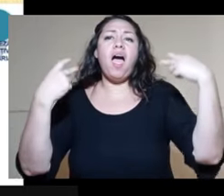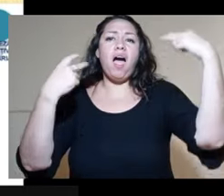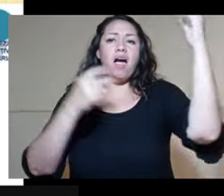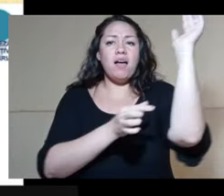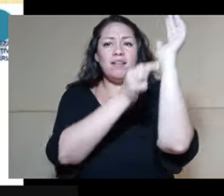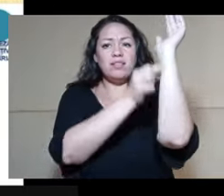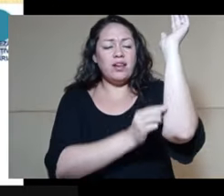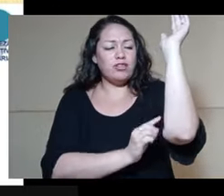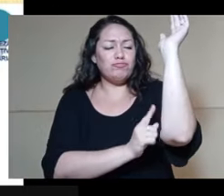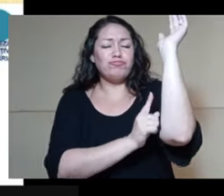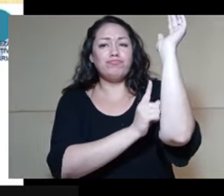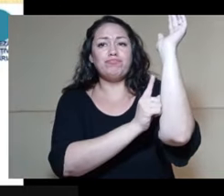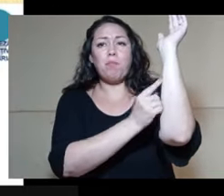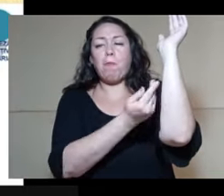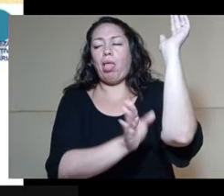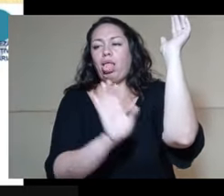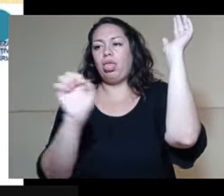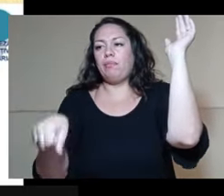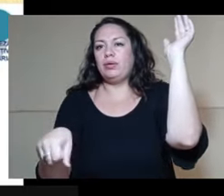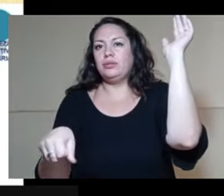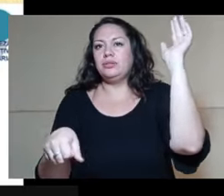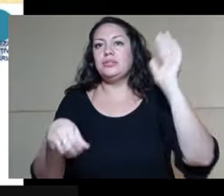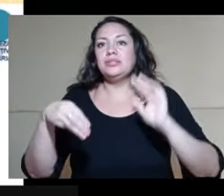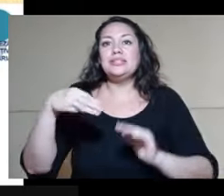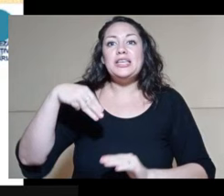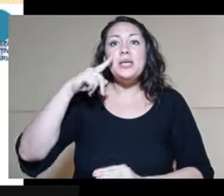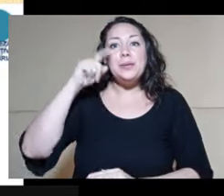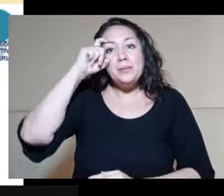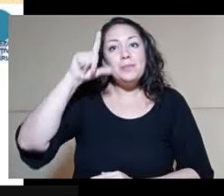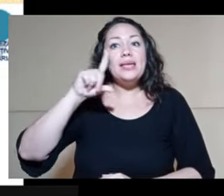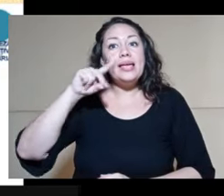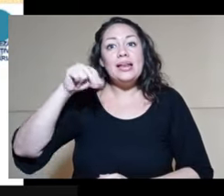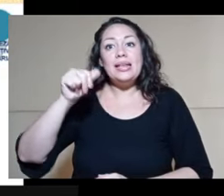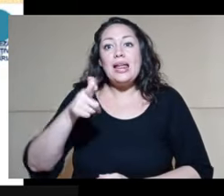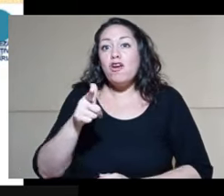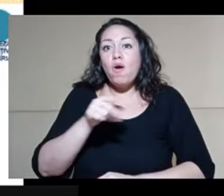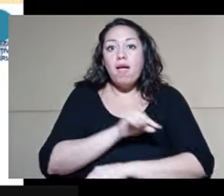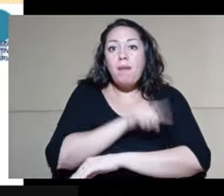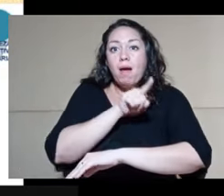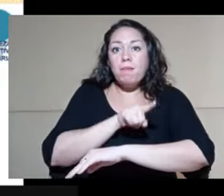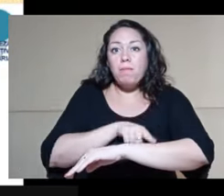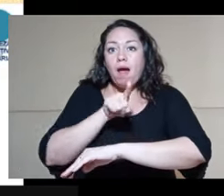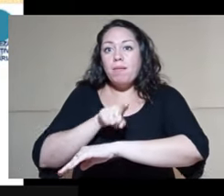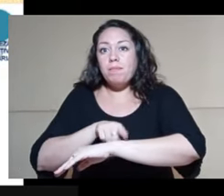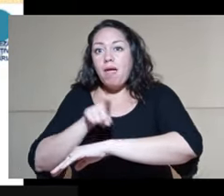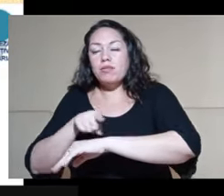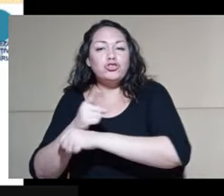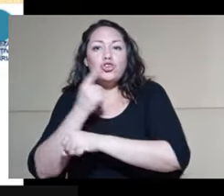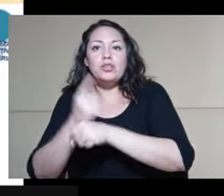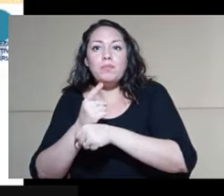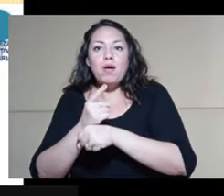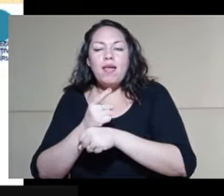quizás viaja, pero en algún momento se pierde el estímulo. Ustedes saben que si no tiene mielina no se produce la conducción saltatoria.